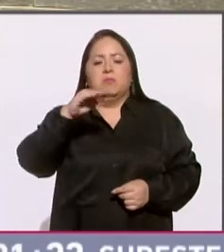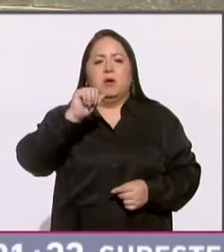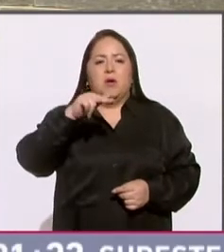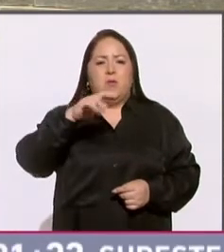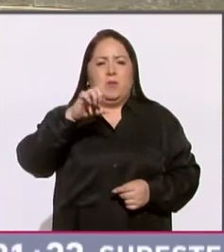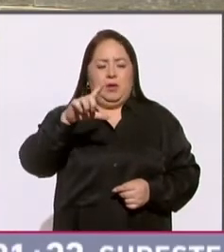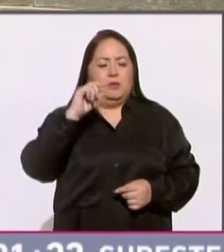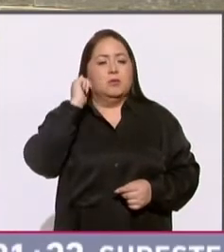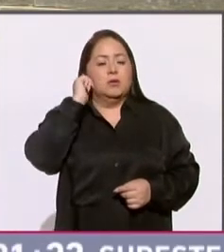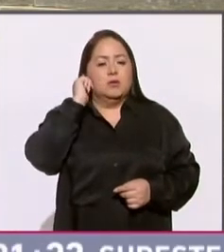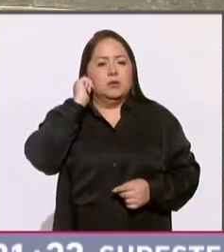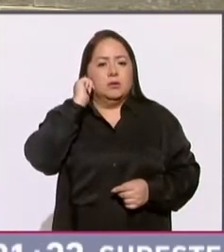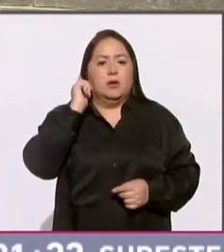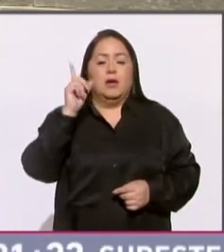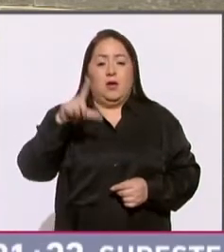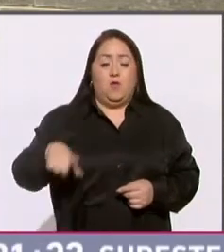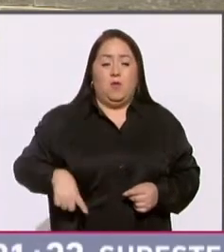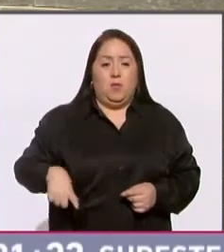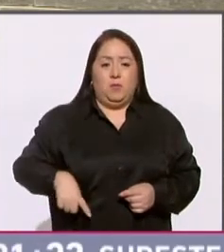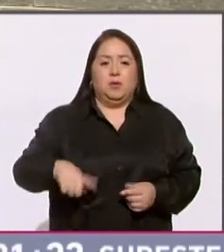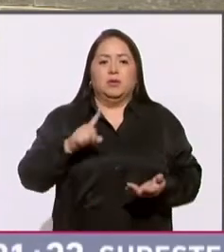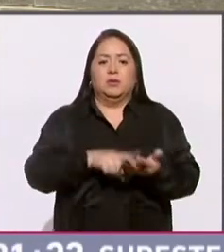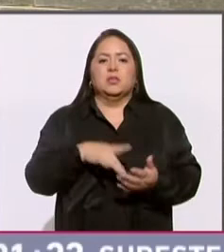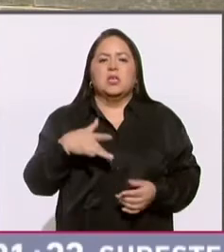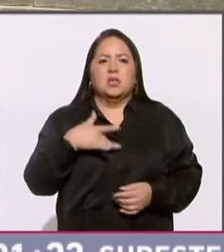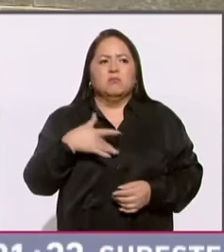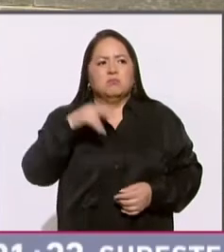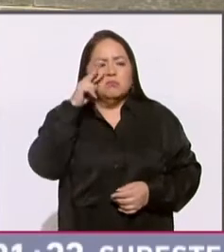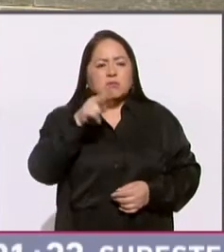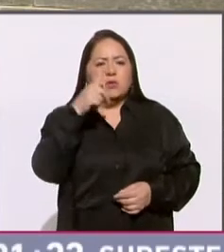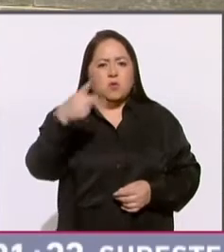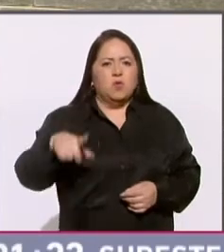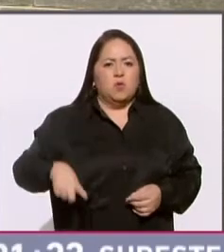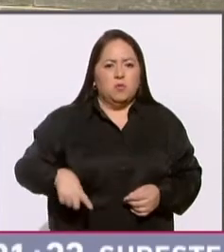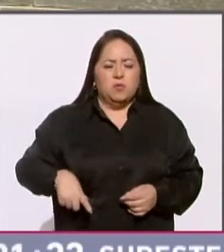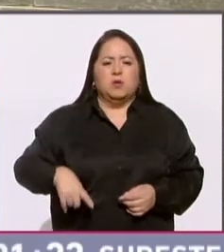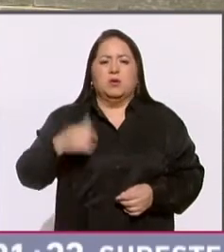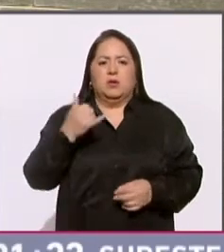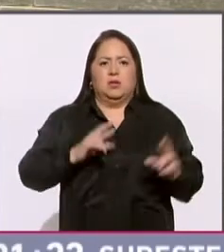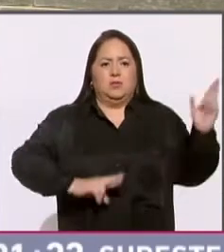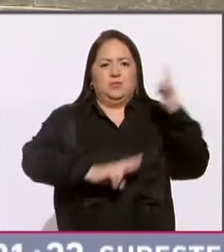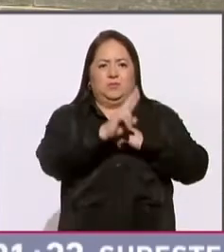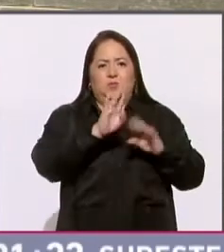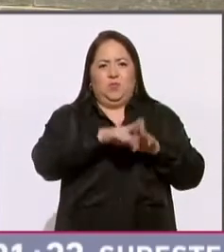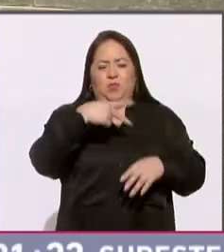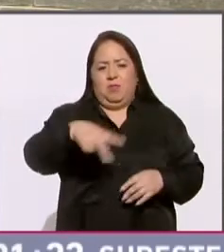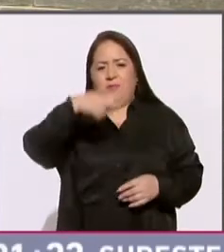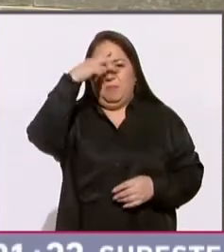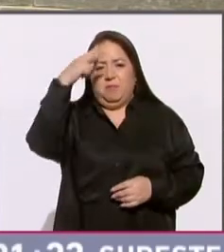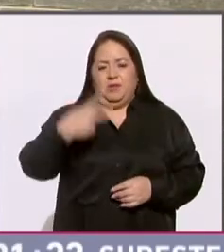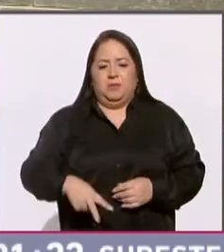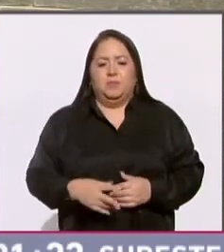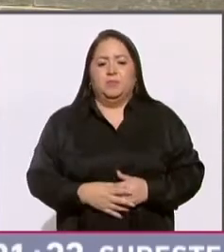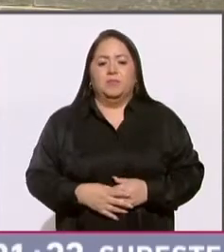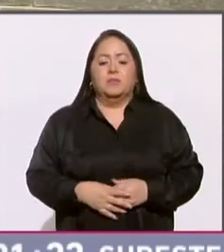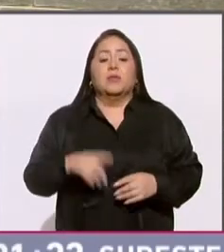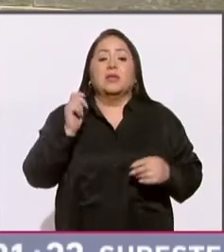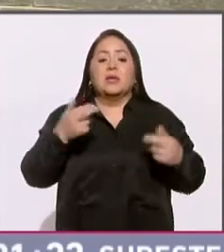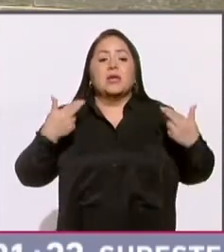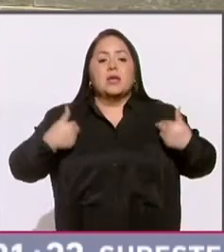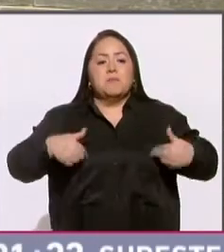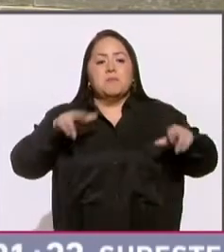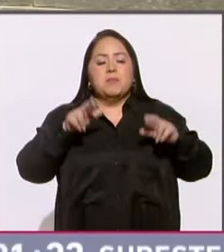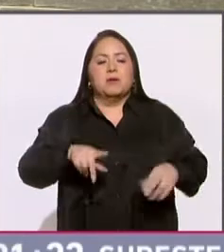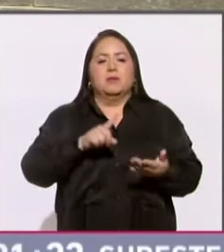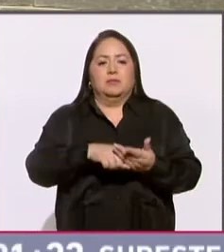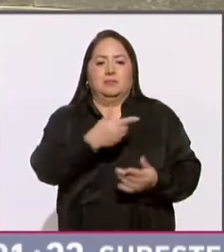el gobierno republicano tiene la simpatía del gobierno y sectores revolucionarios de mexico representa el presidente